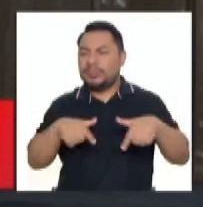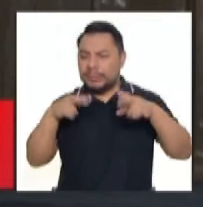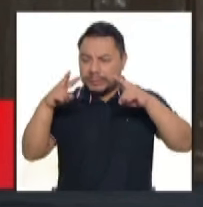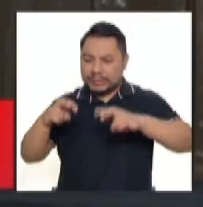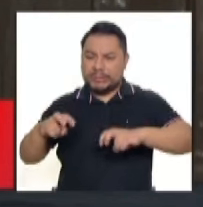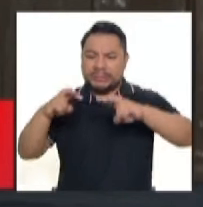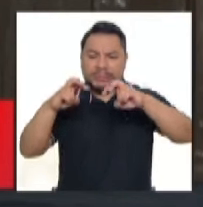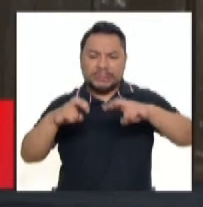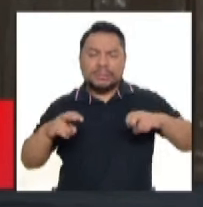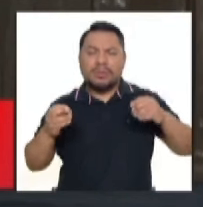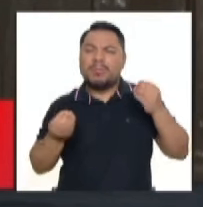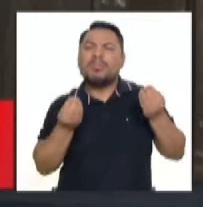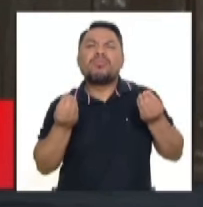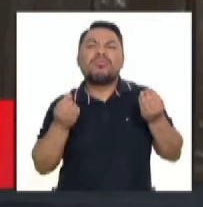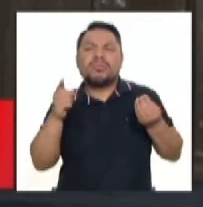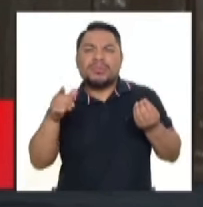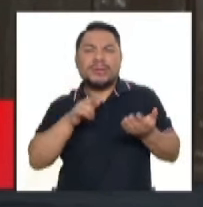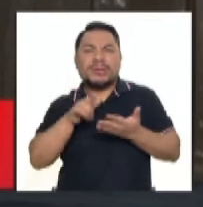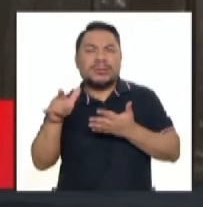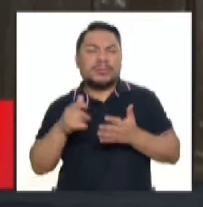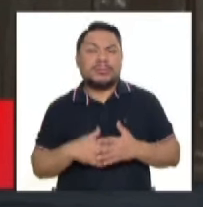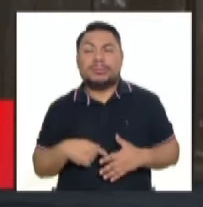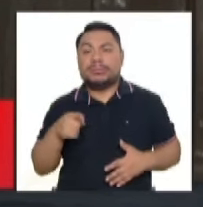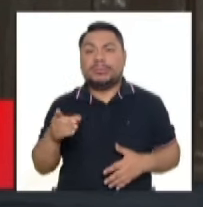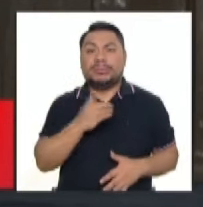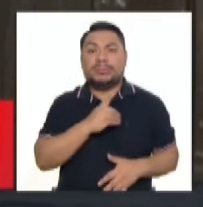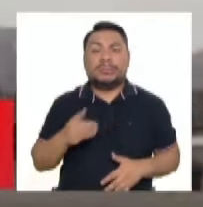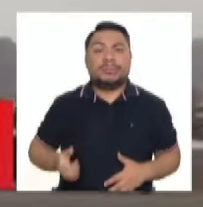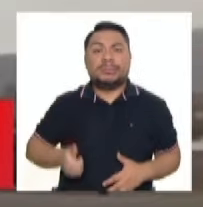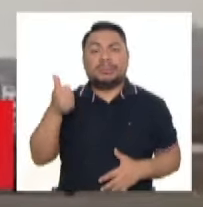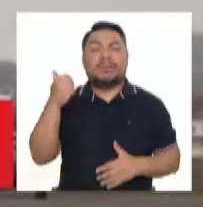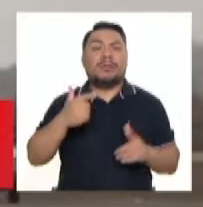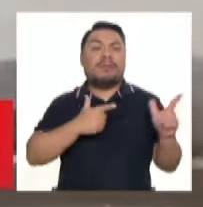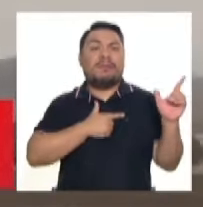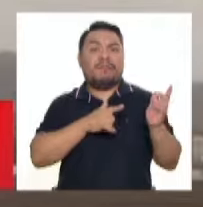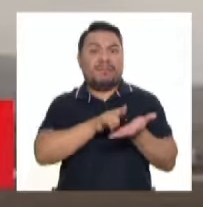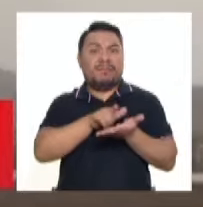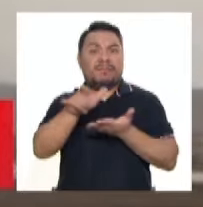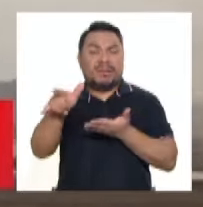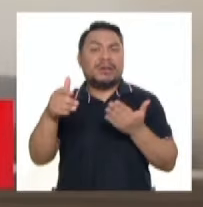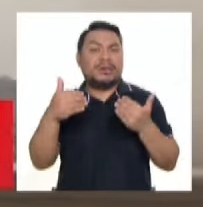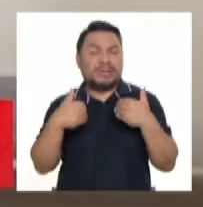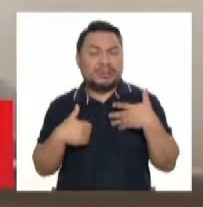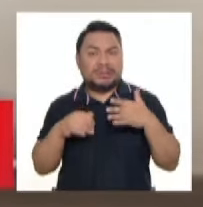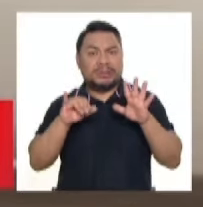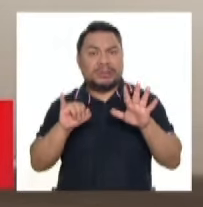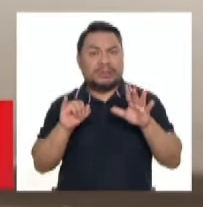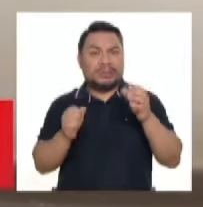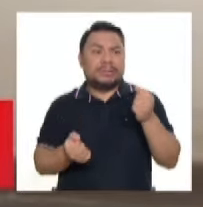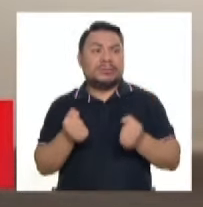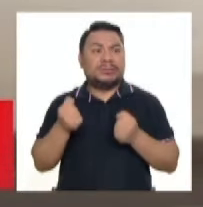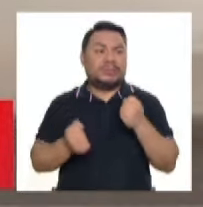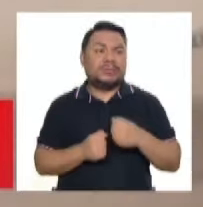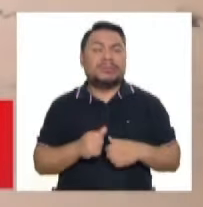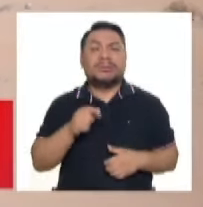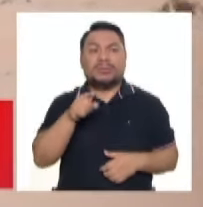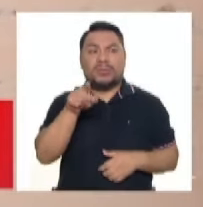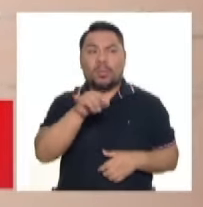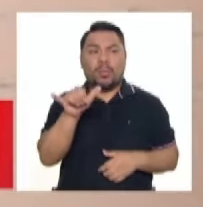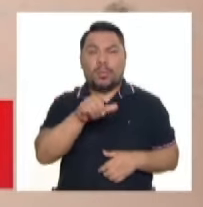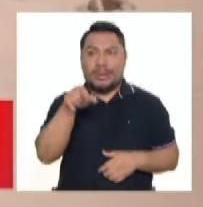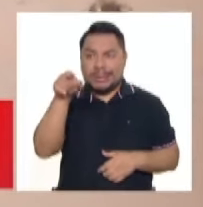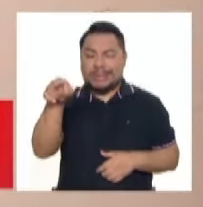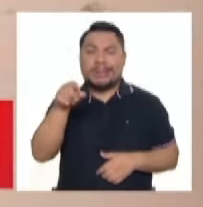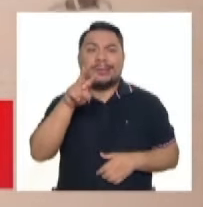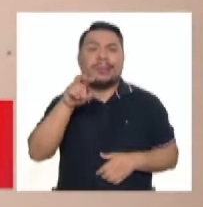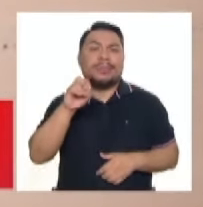las investigaciones correspondientes. El director de información de la FAB señaló que cuentan con 6 aeronaves Mirage 2000P y que